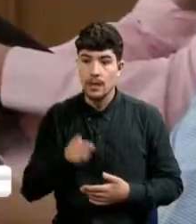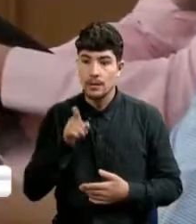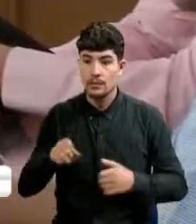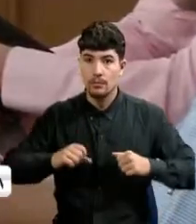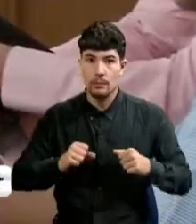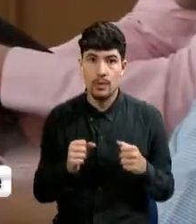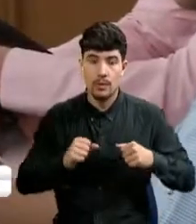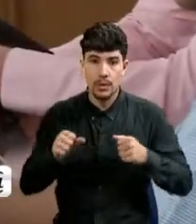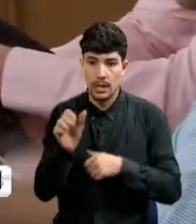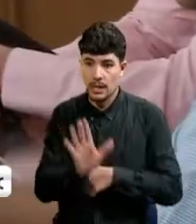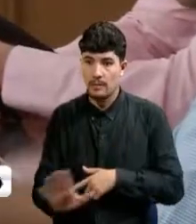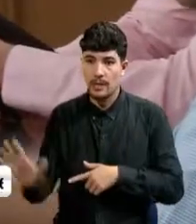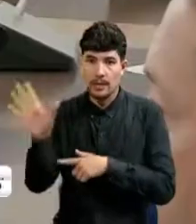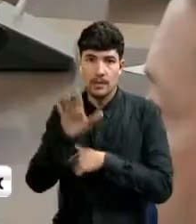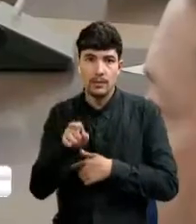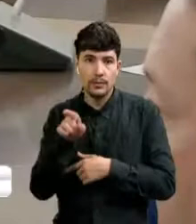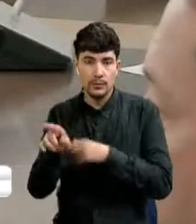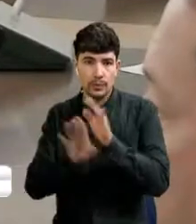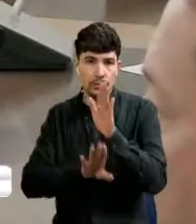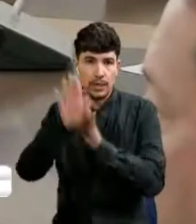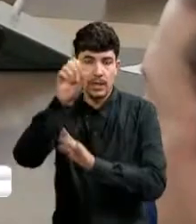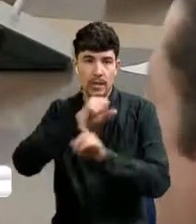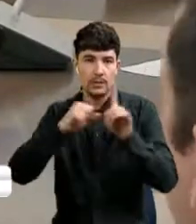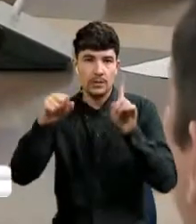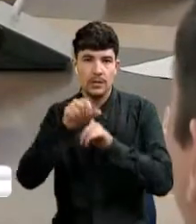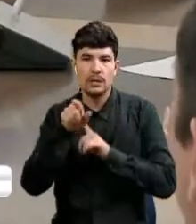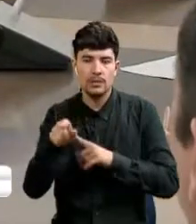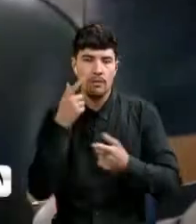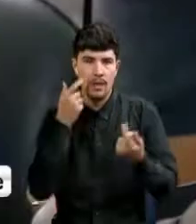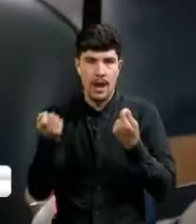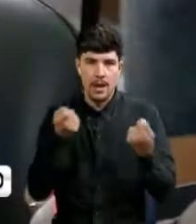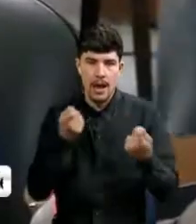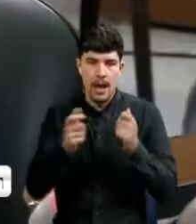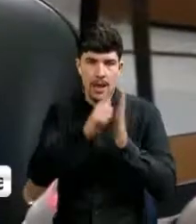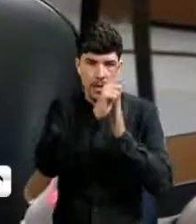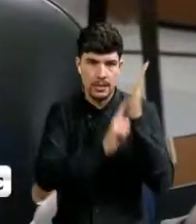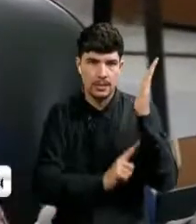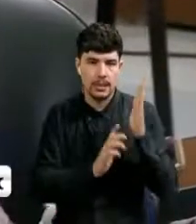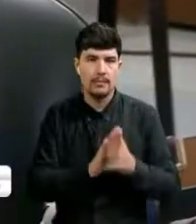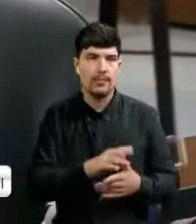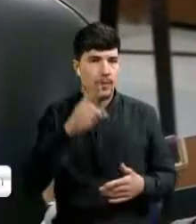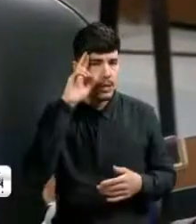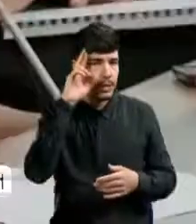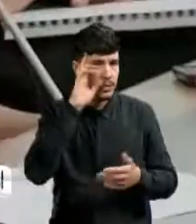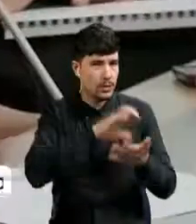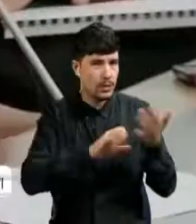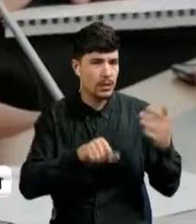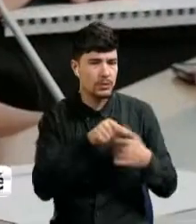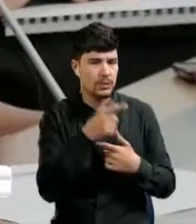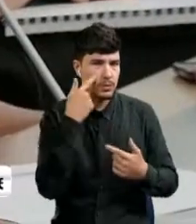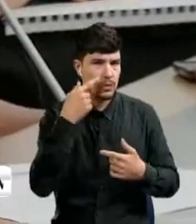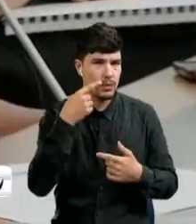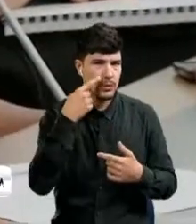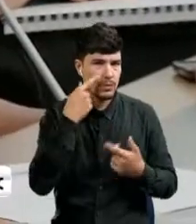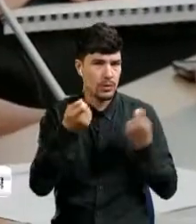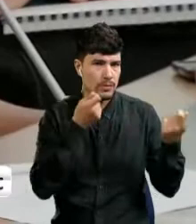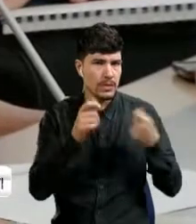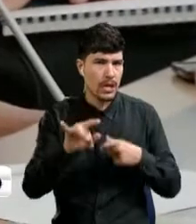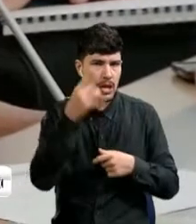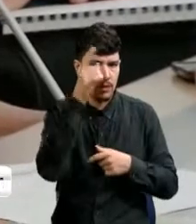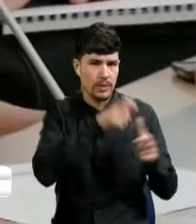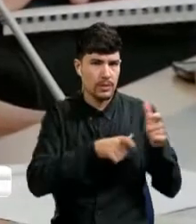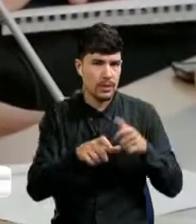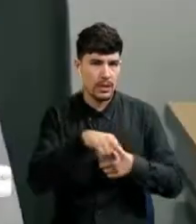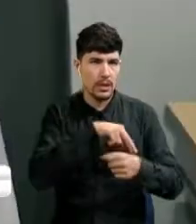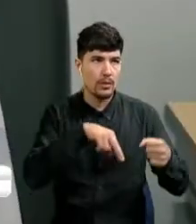a través del Departamento para la Prosperidad Social que se manejan los listados, lo cual exonera de sospecha al personal regional.